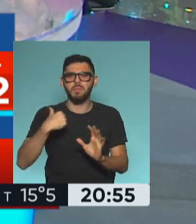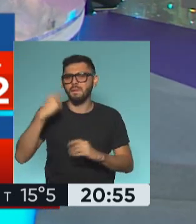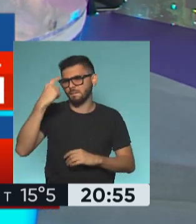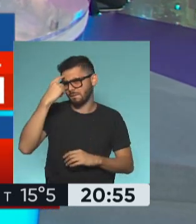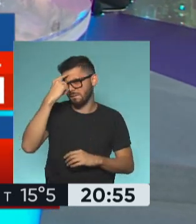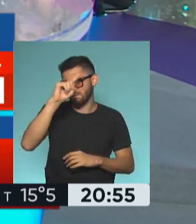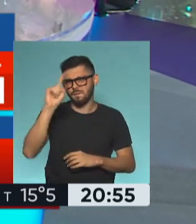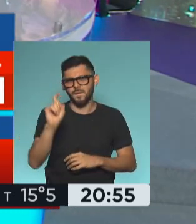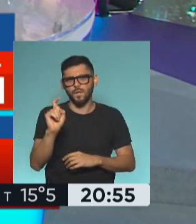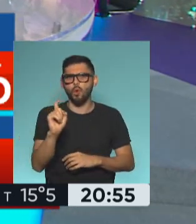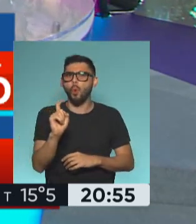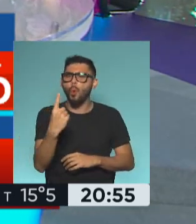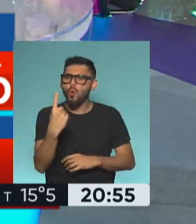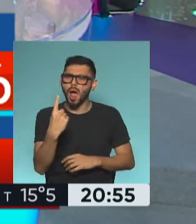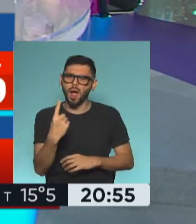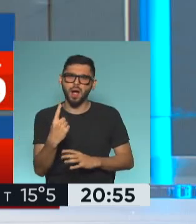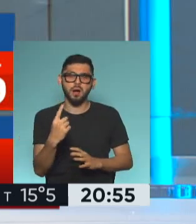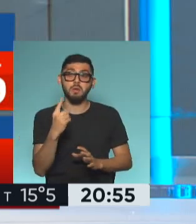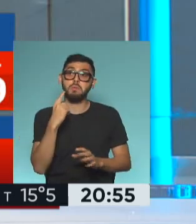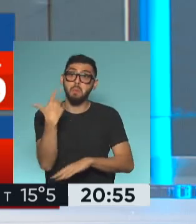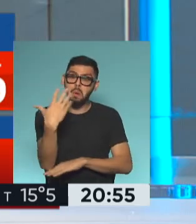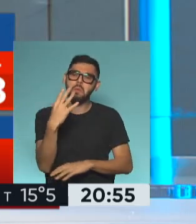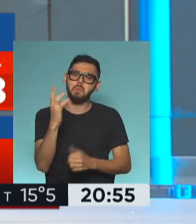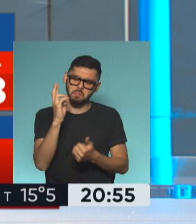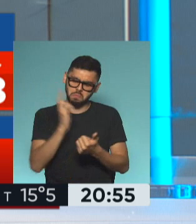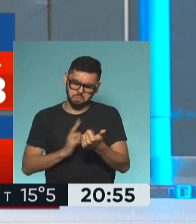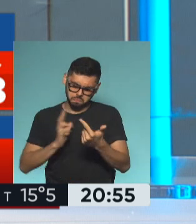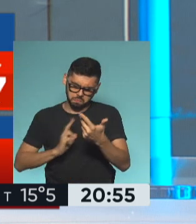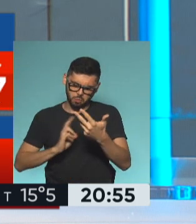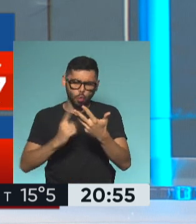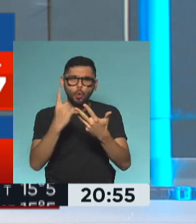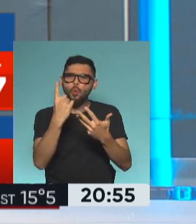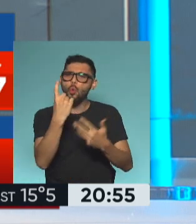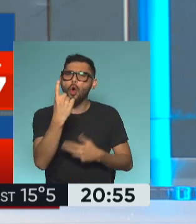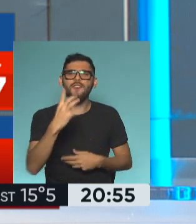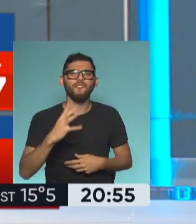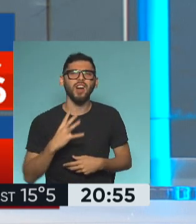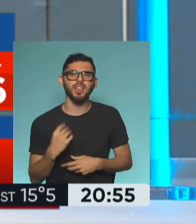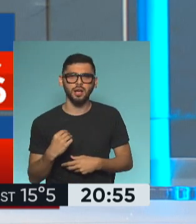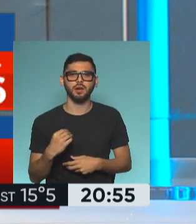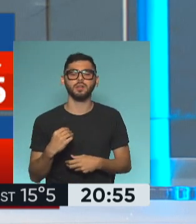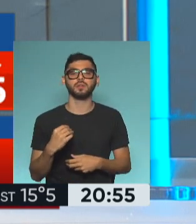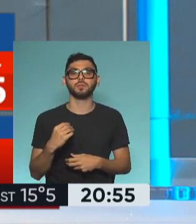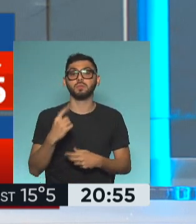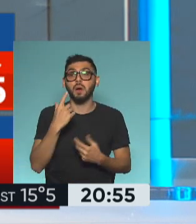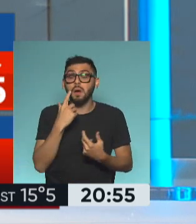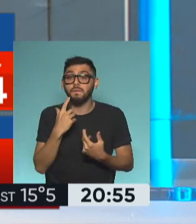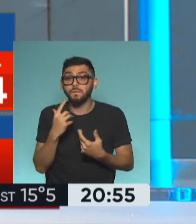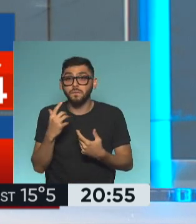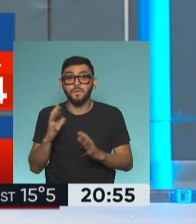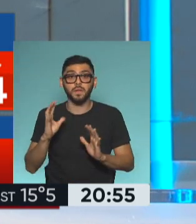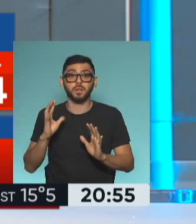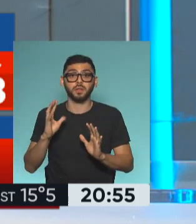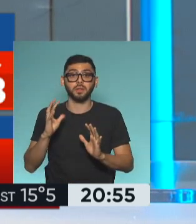hubo una información que me faltó de esta conferencia, es cómo van a poder o tener